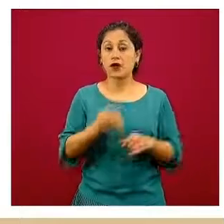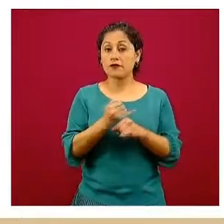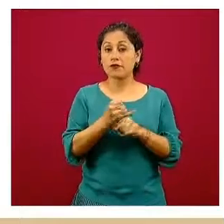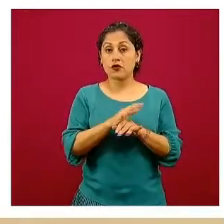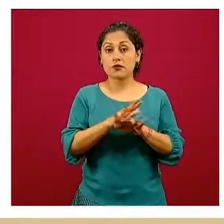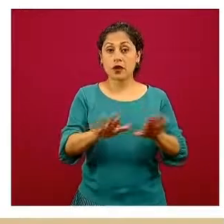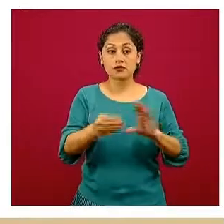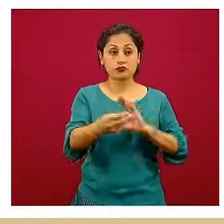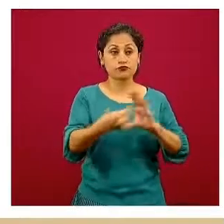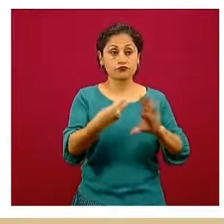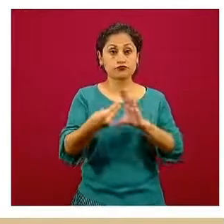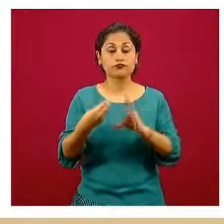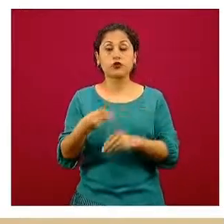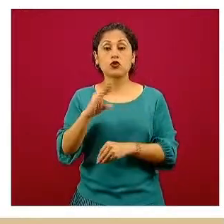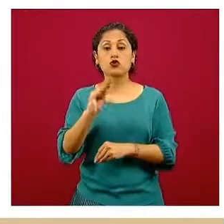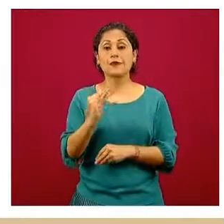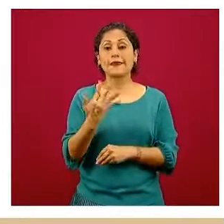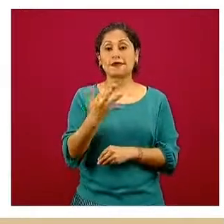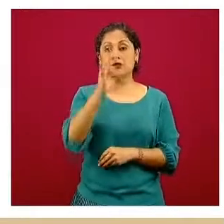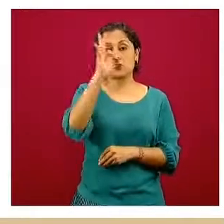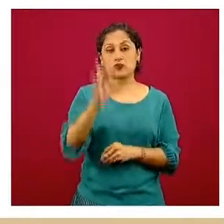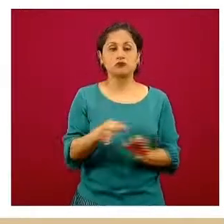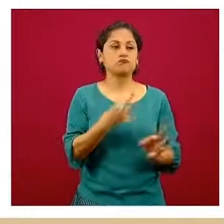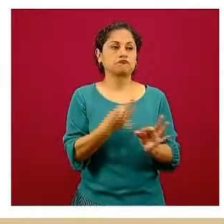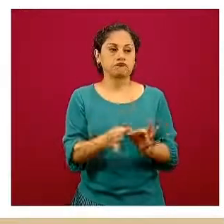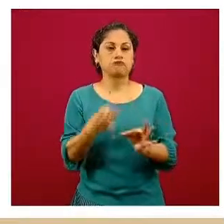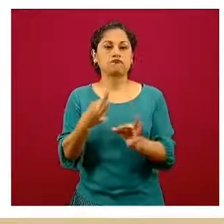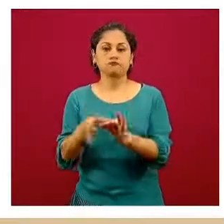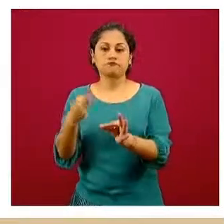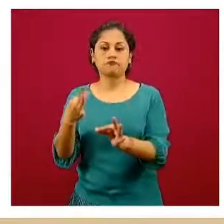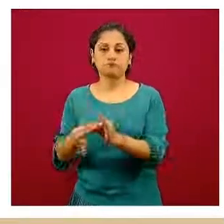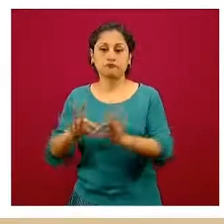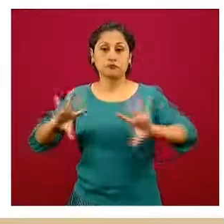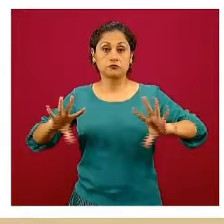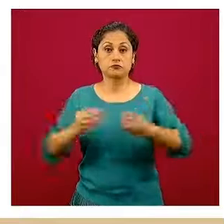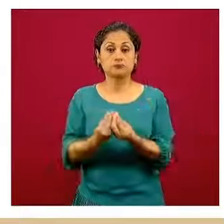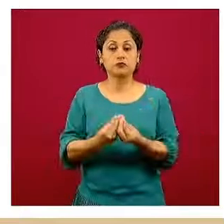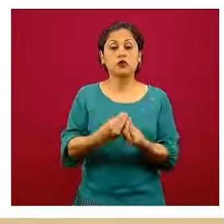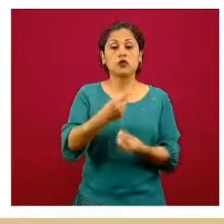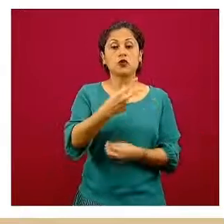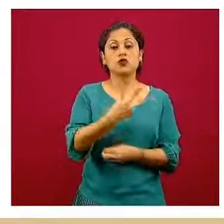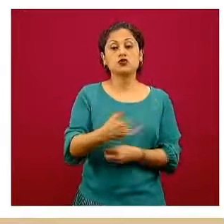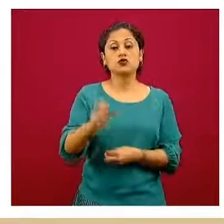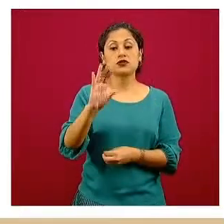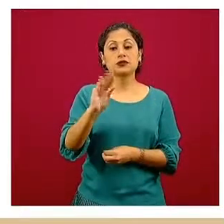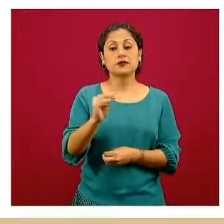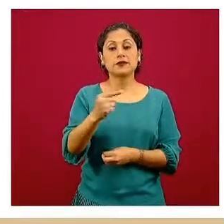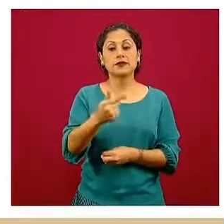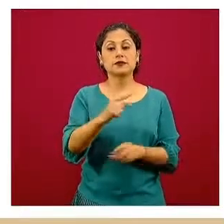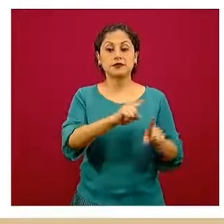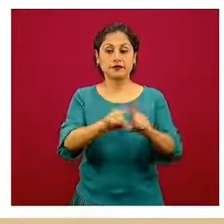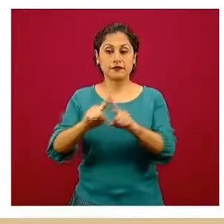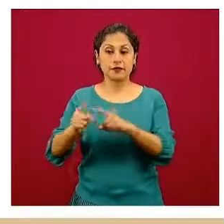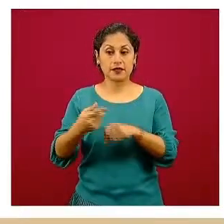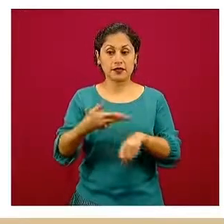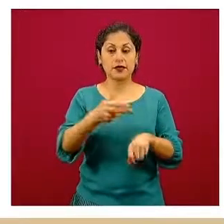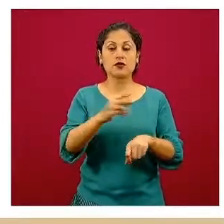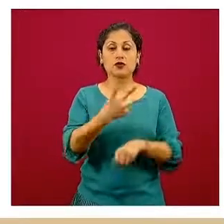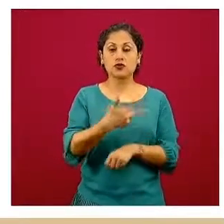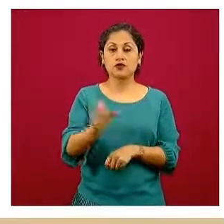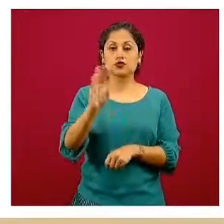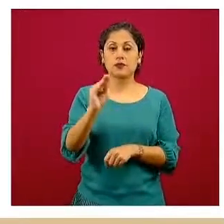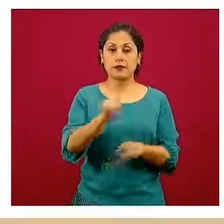del 95% de ahora estas 890 unidades, que ahorita vamos a ver también en su curva correspondiente cuál fue el